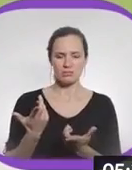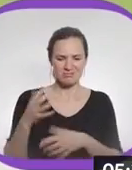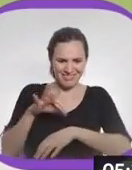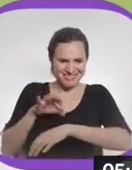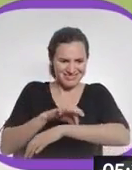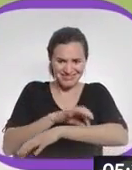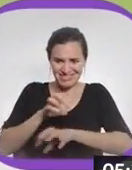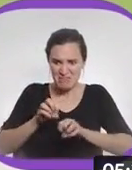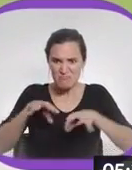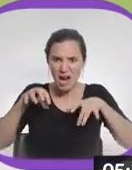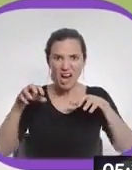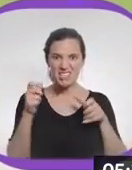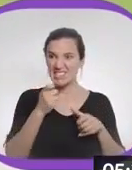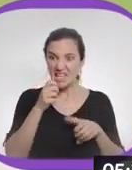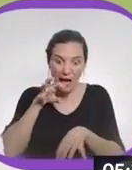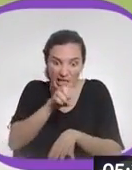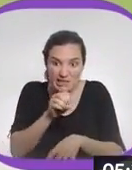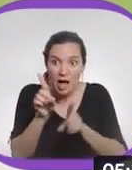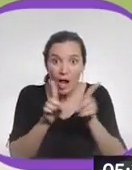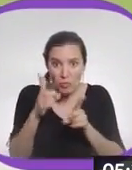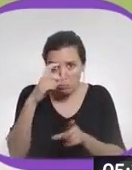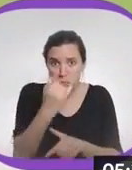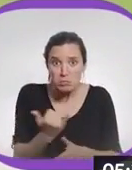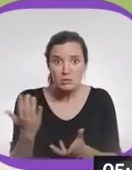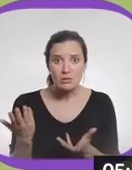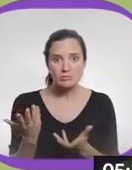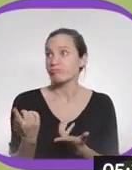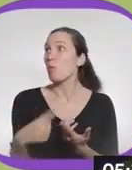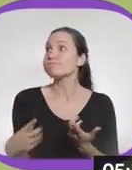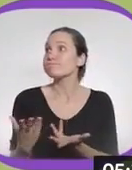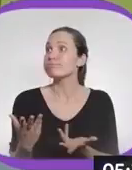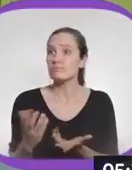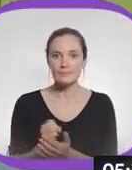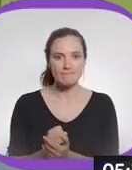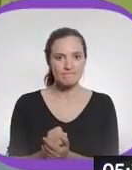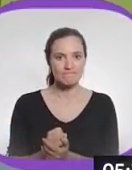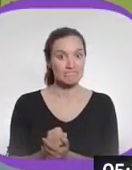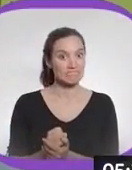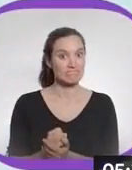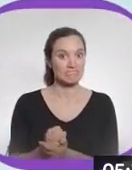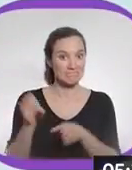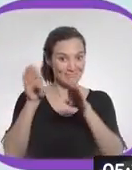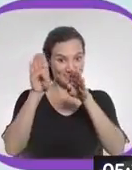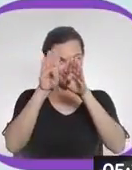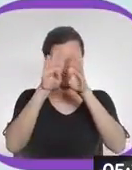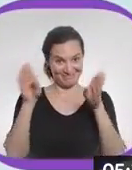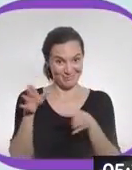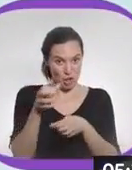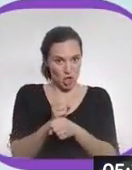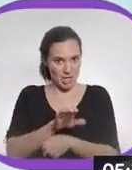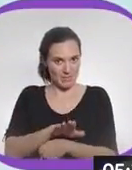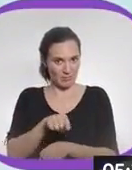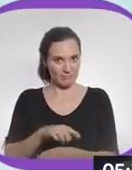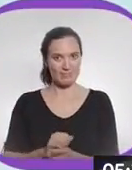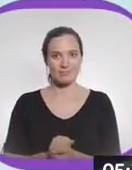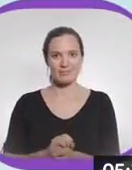estas son pulgas mágicas. Si muerden a alguien, estaremos en problemas. ¿Cómo qué? Parada de autobús.